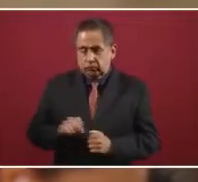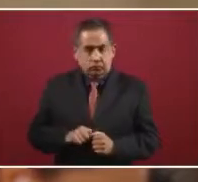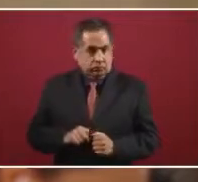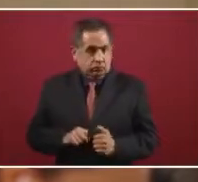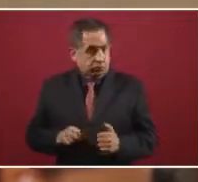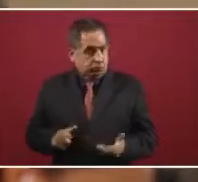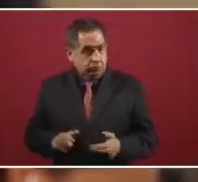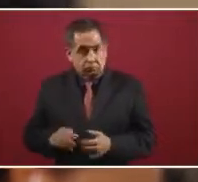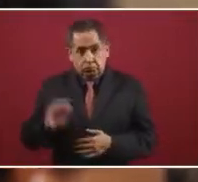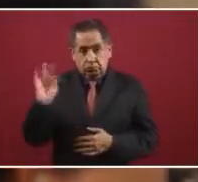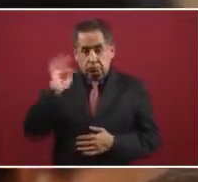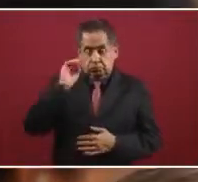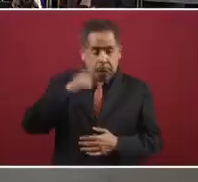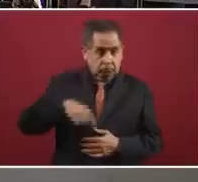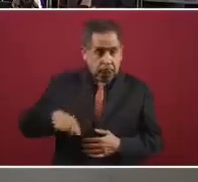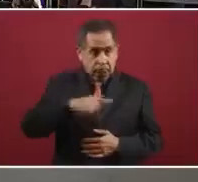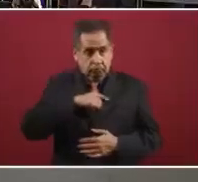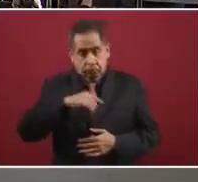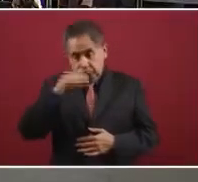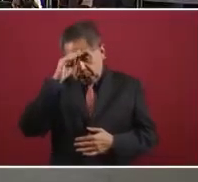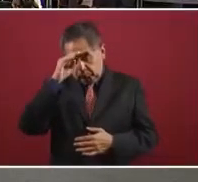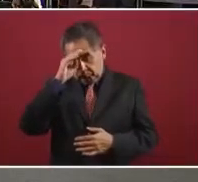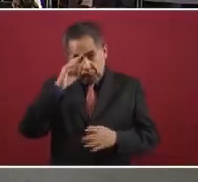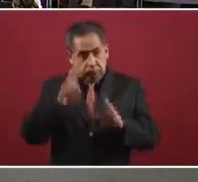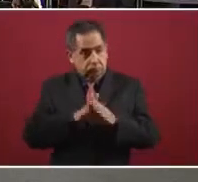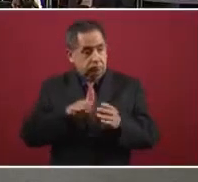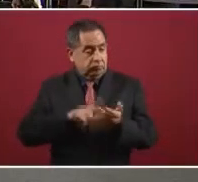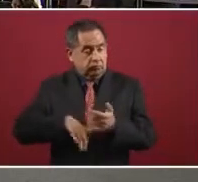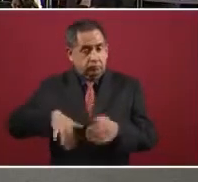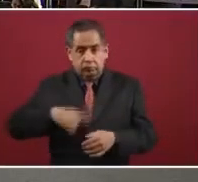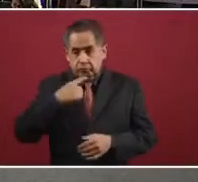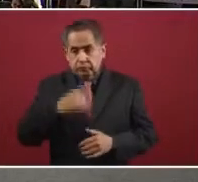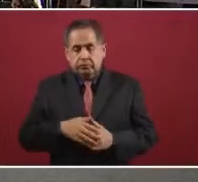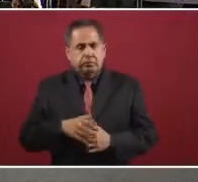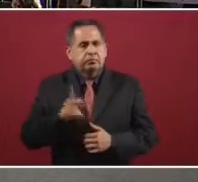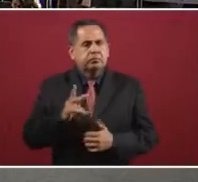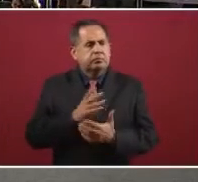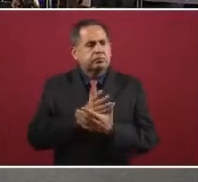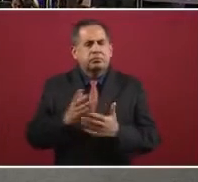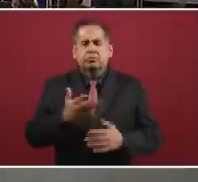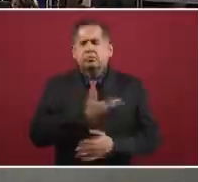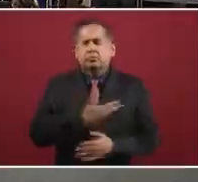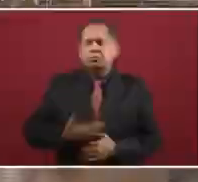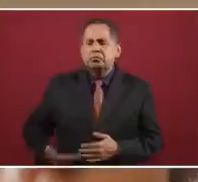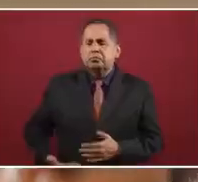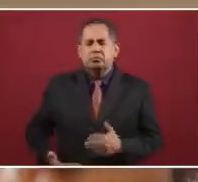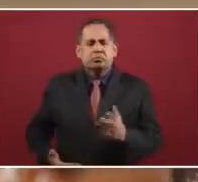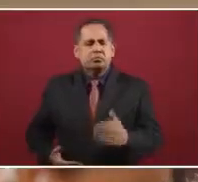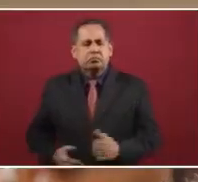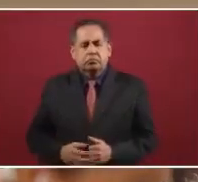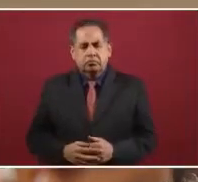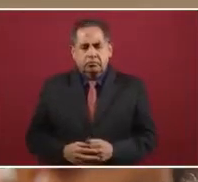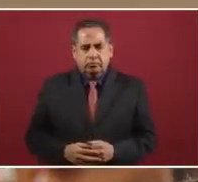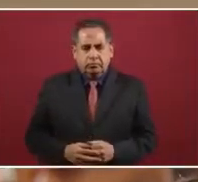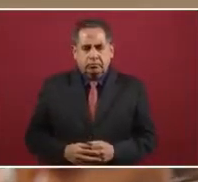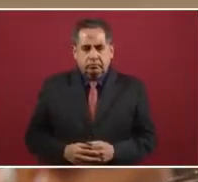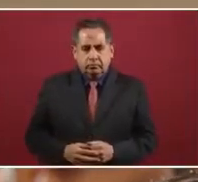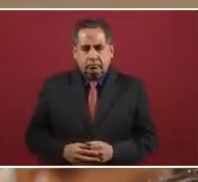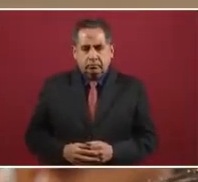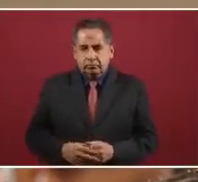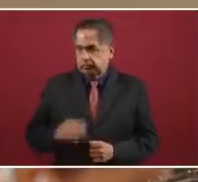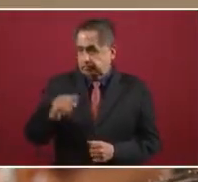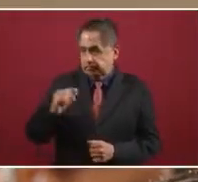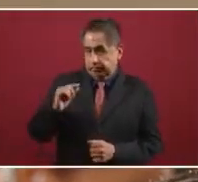suponiendo que el acuerdo es del tamaño en el que lo comentaron. Pero aparte, presidente, hace algunos